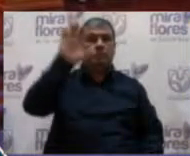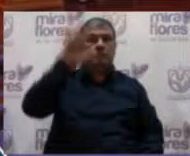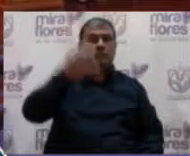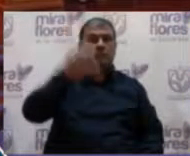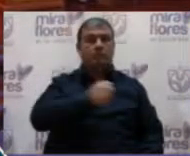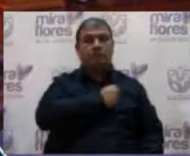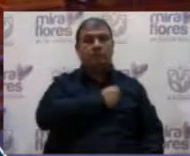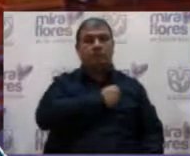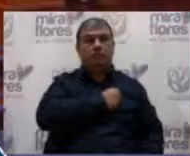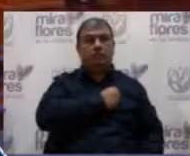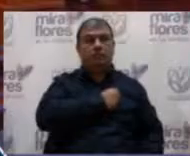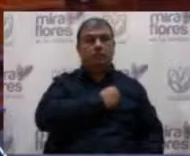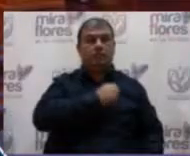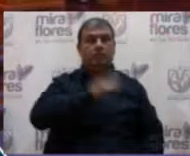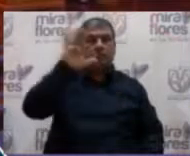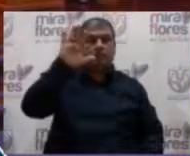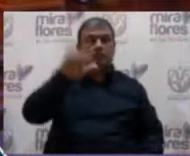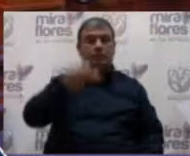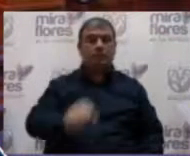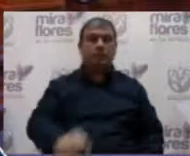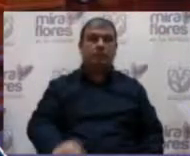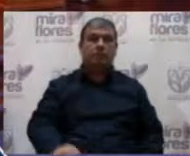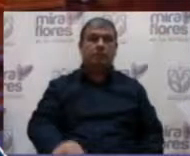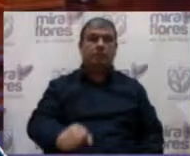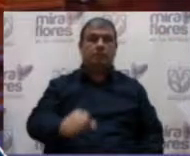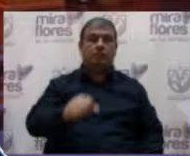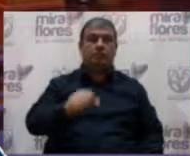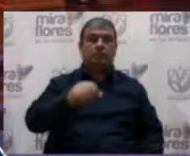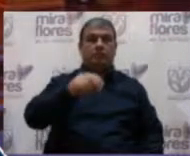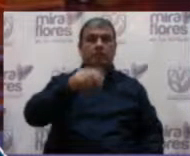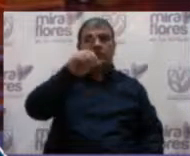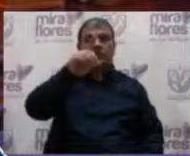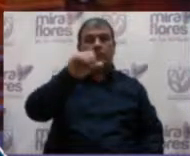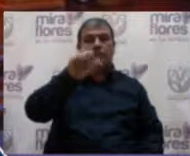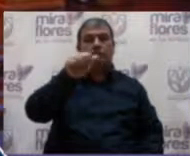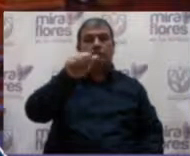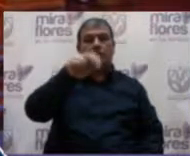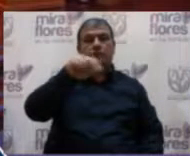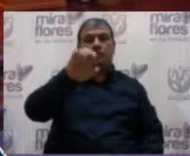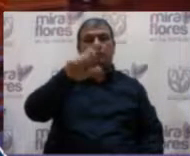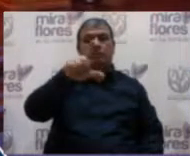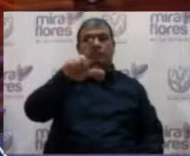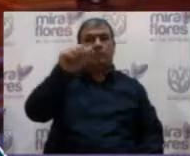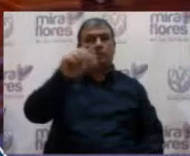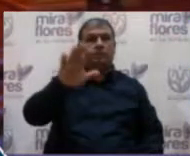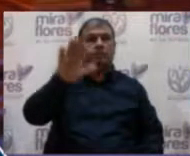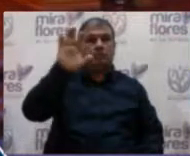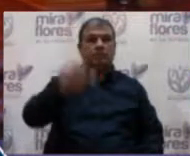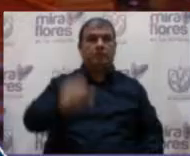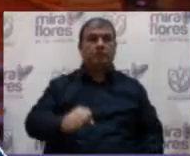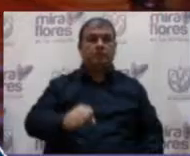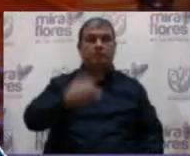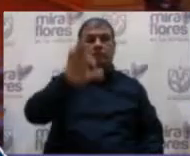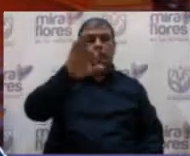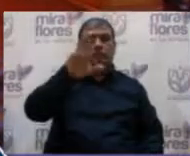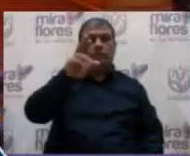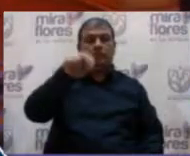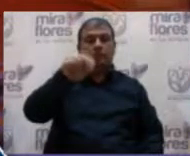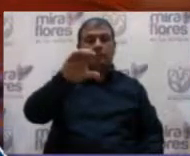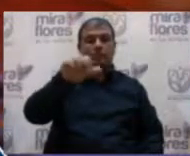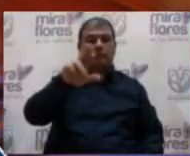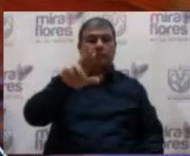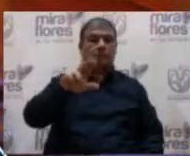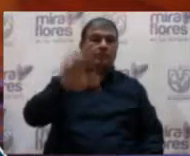Señora Susana Stylish Watson. Señorita Daniela Lozano Vítor. Señora Franca Rey